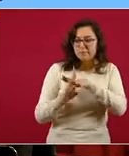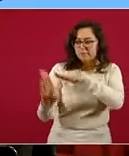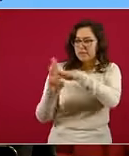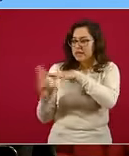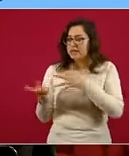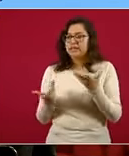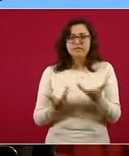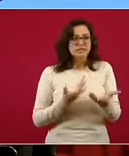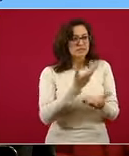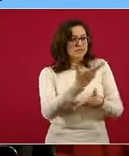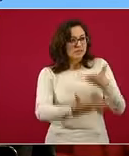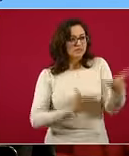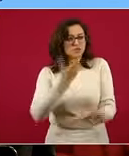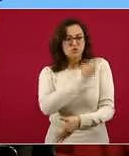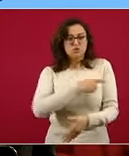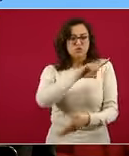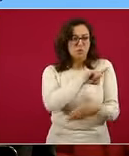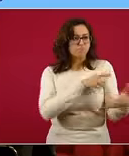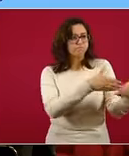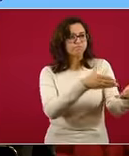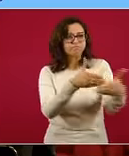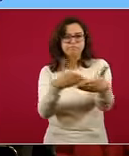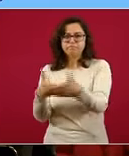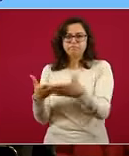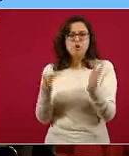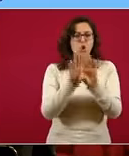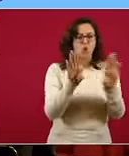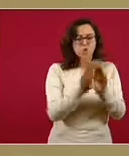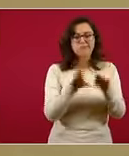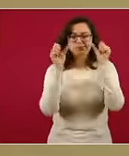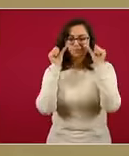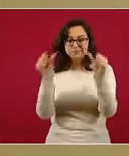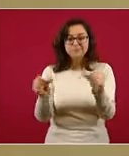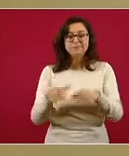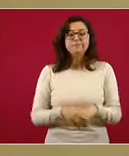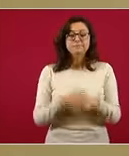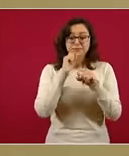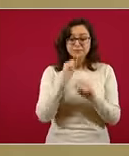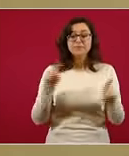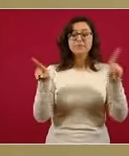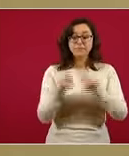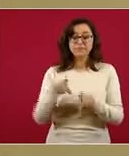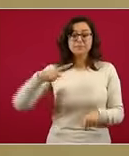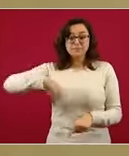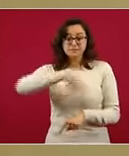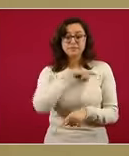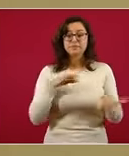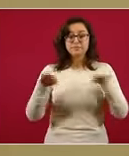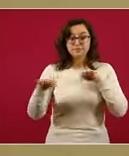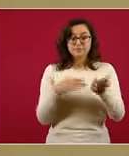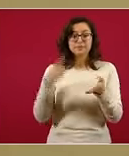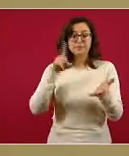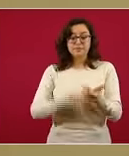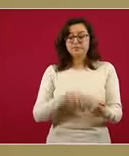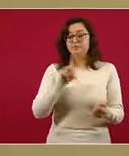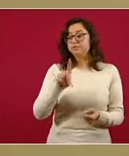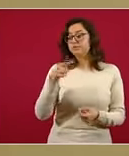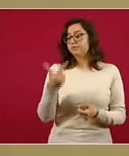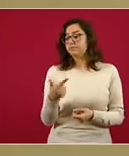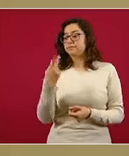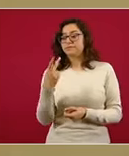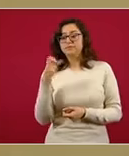los servicios de salud que se les puede ofrecer. También trabajamos en la Dirección General de Promoción de la Salud